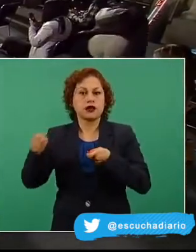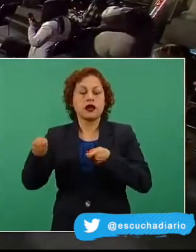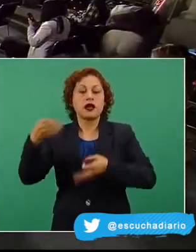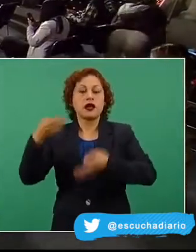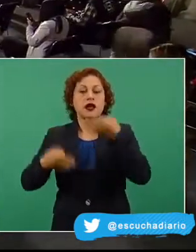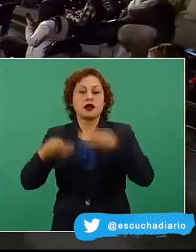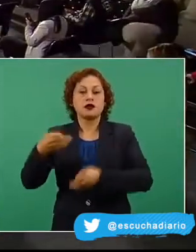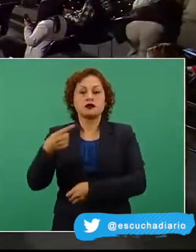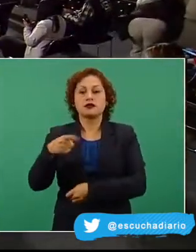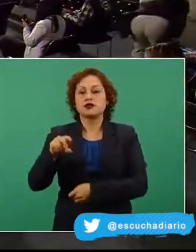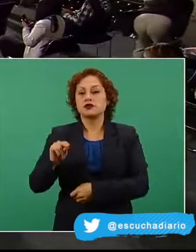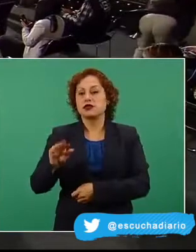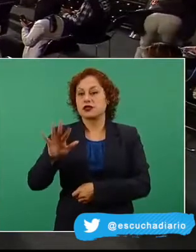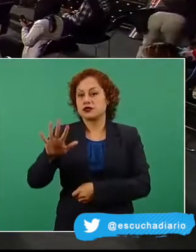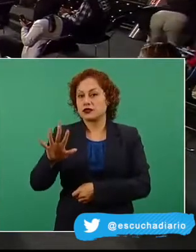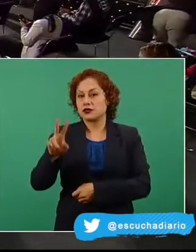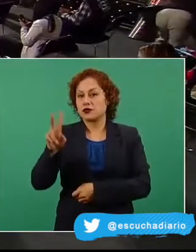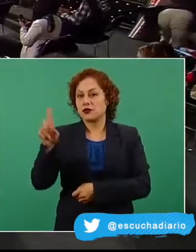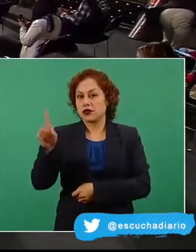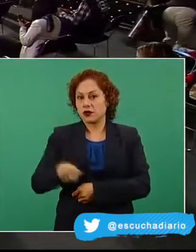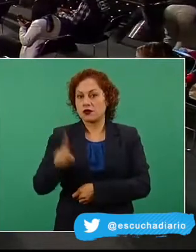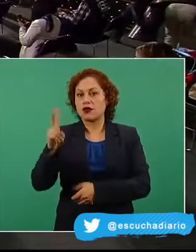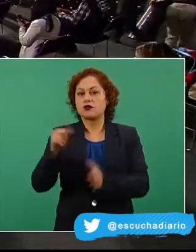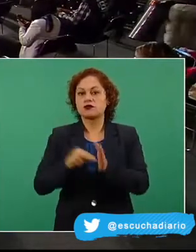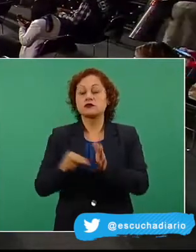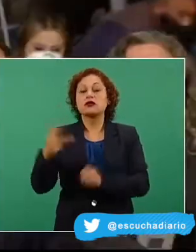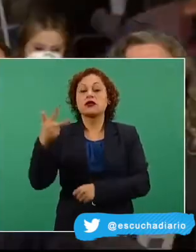limpias y libres en nuestro país.